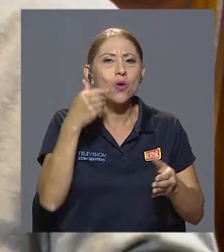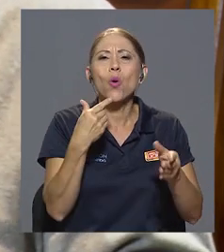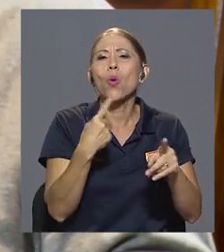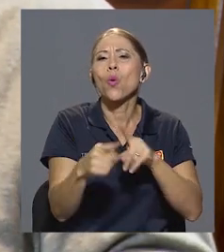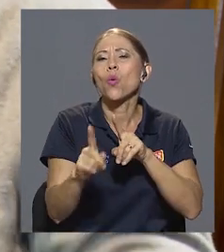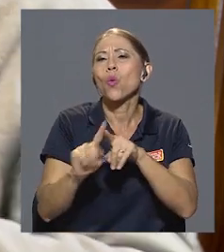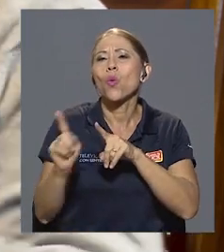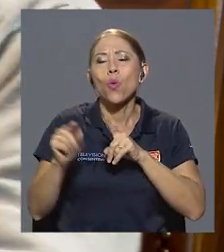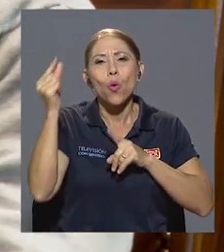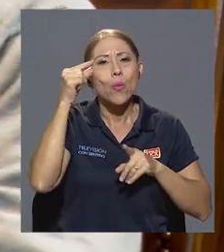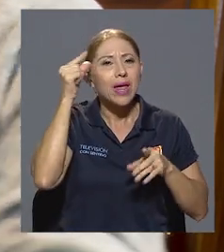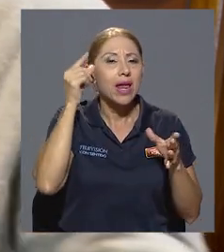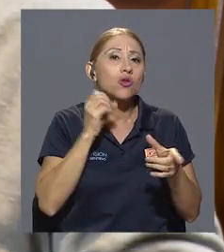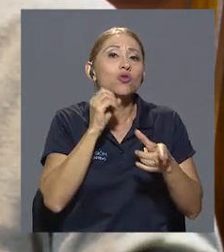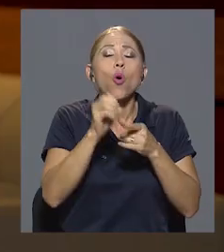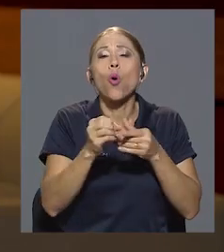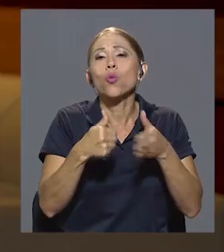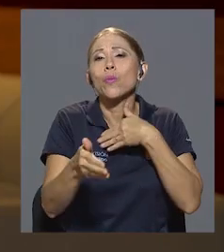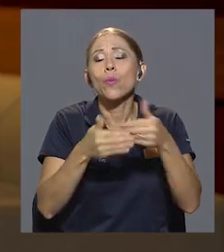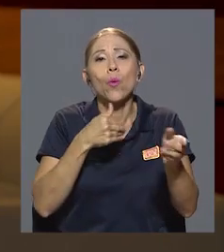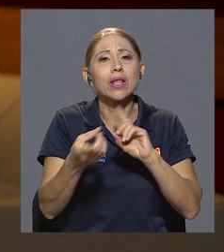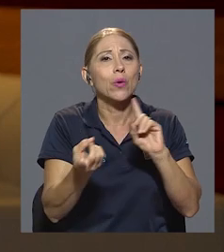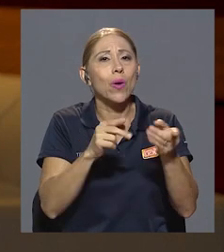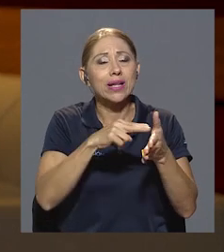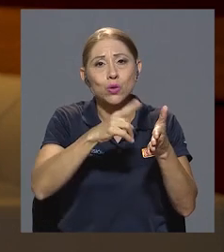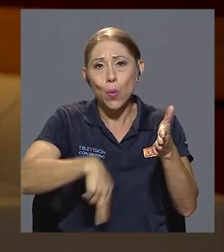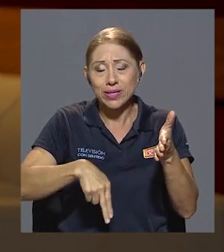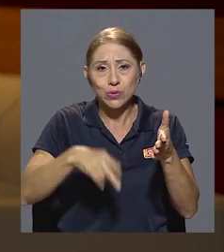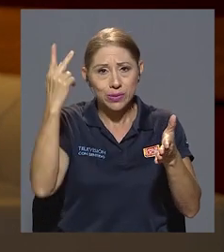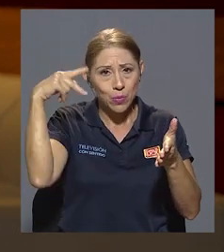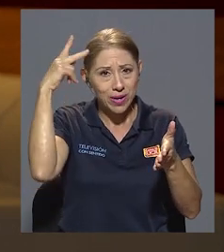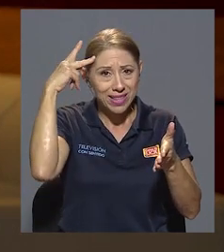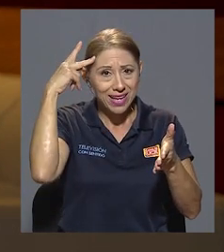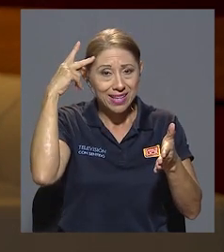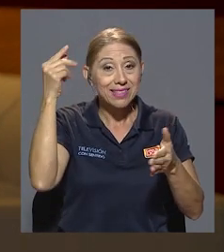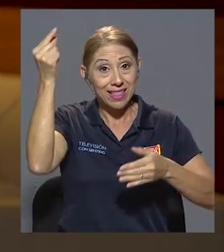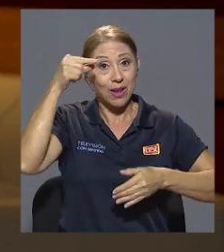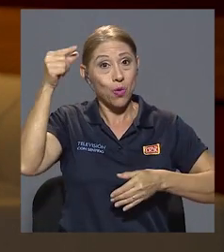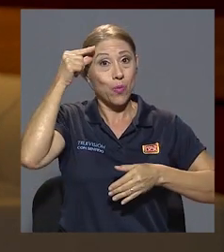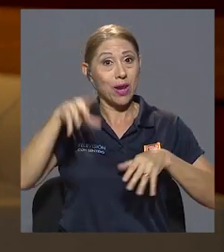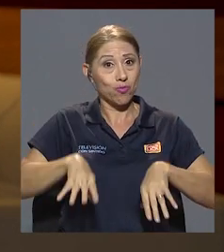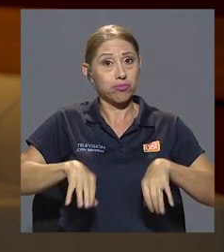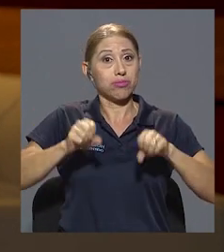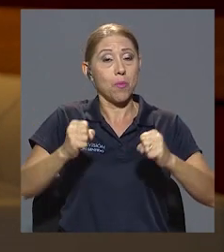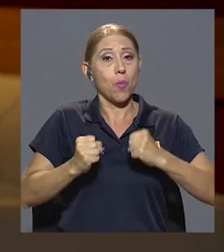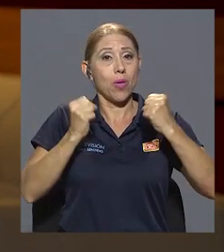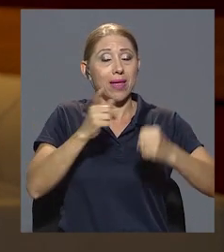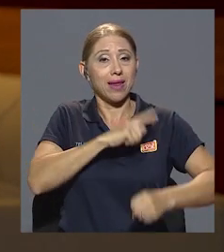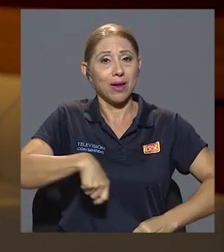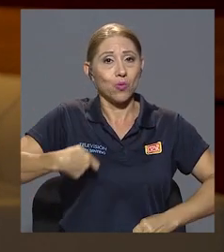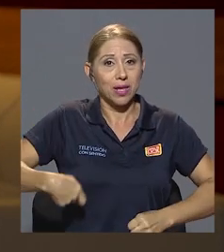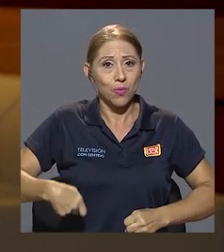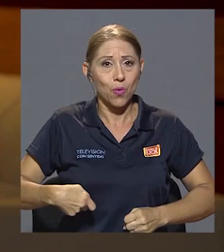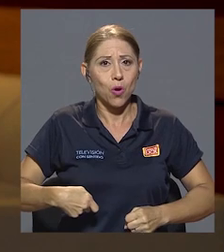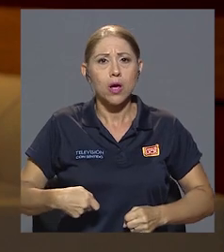gobiernos o las convicciones políticas de los gobiernos que están en el poder ejecutivo las posibilidades de imaginar